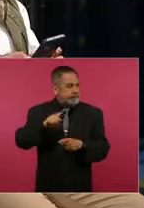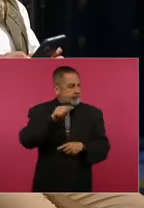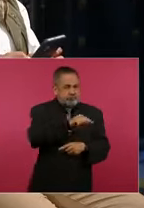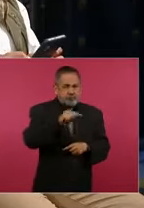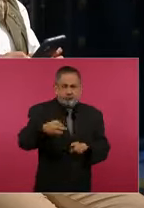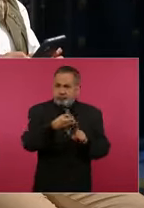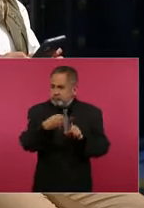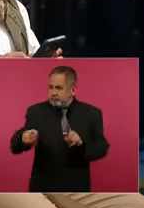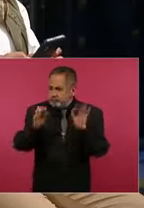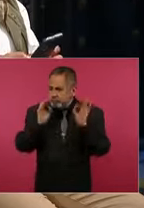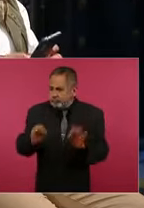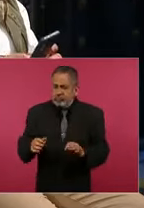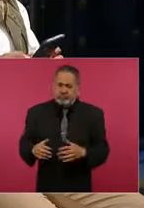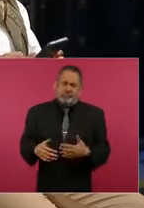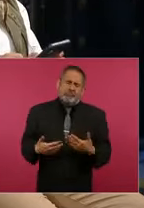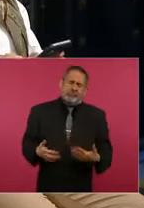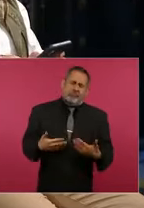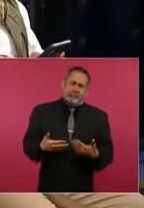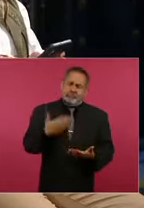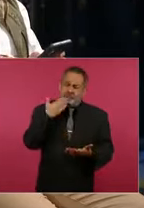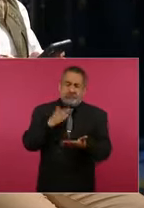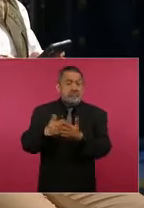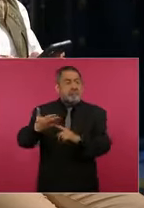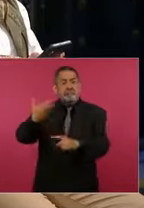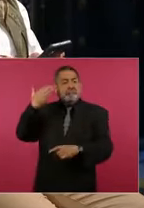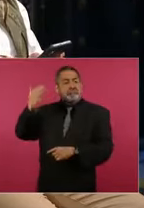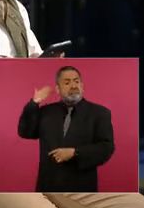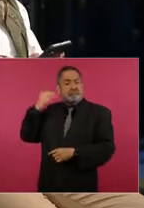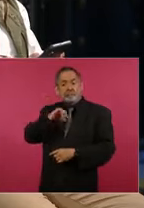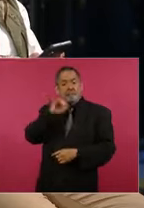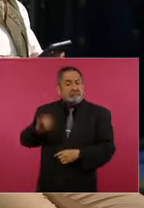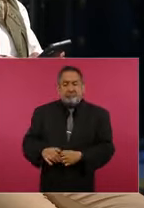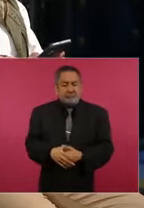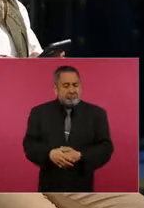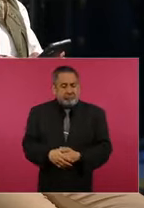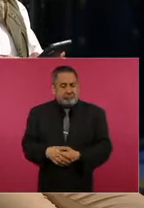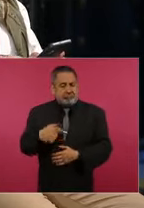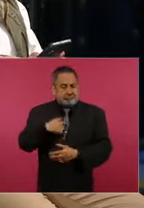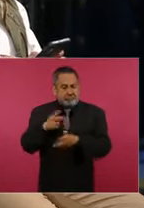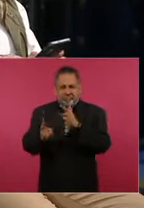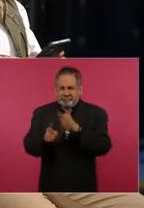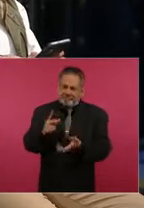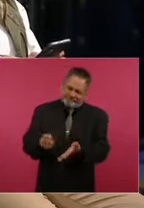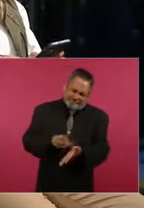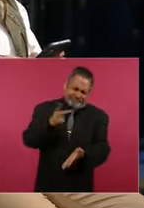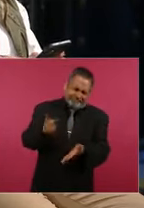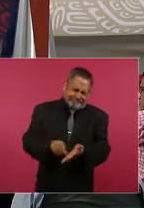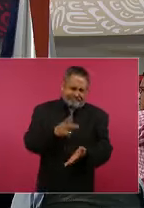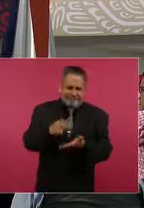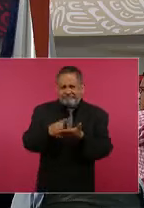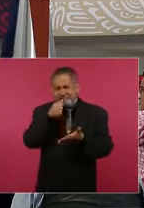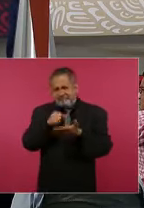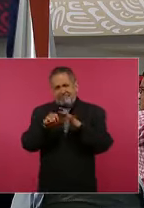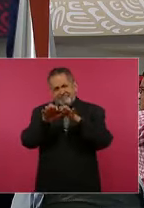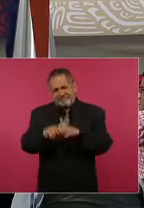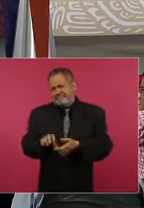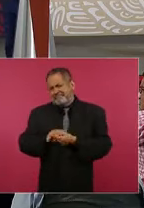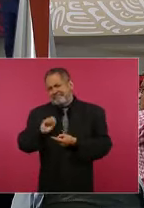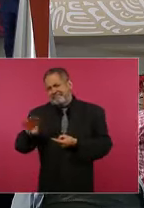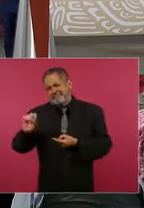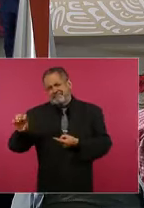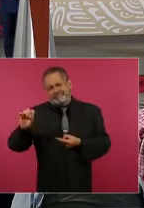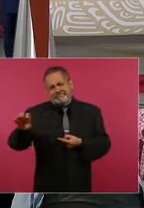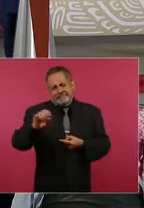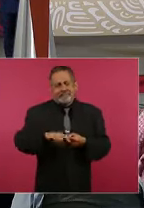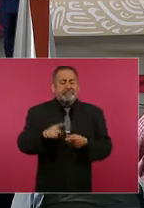algunas cosas, eso no se había hecho. Yo platiqué tan tantas veces mandé escritos a todos los